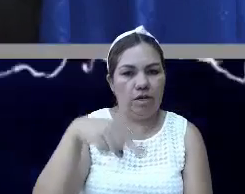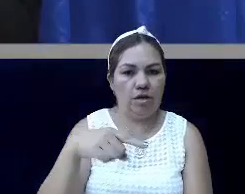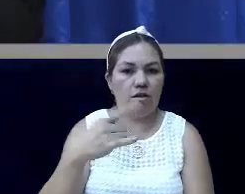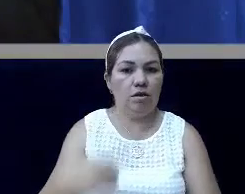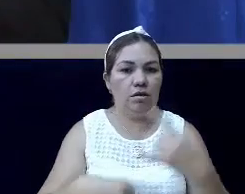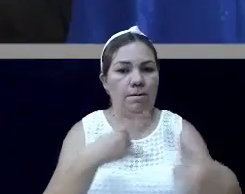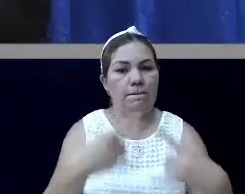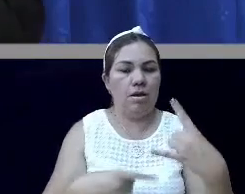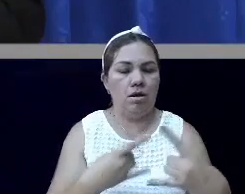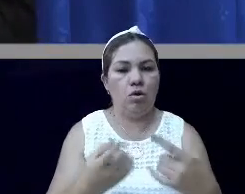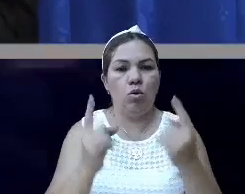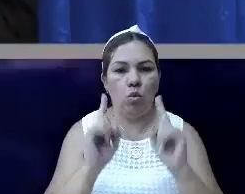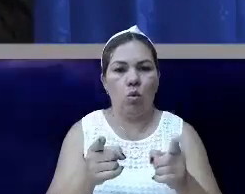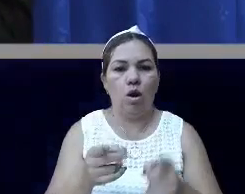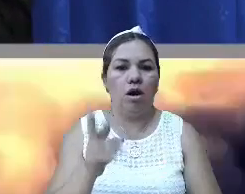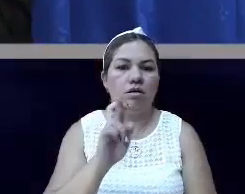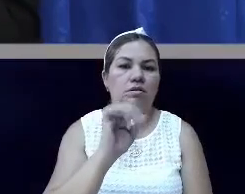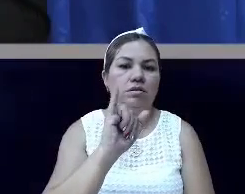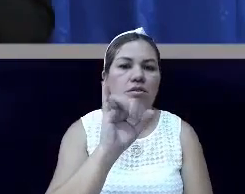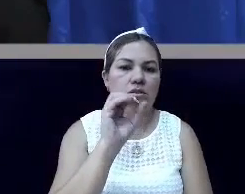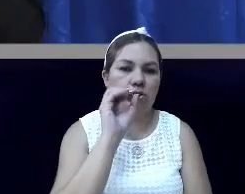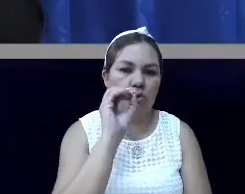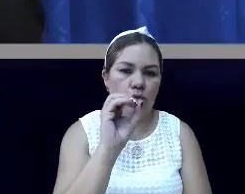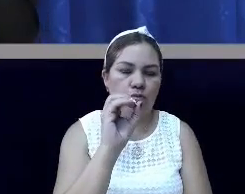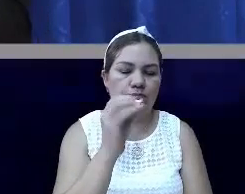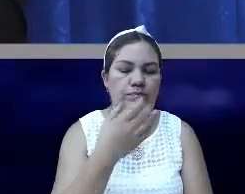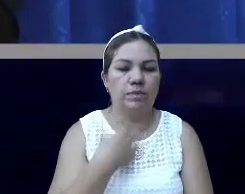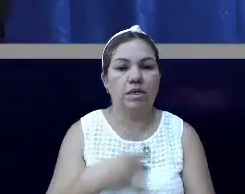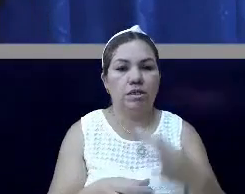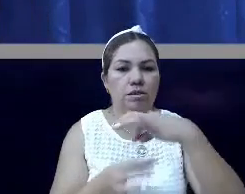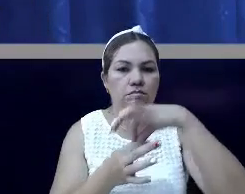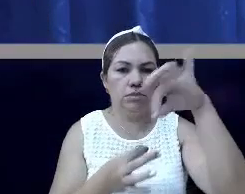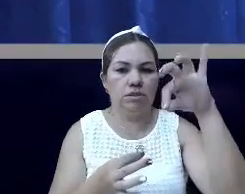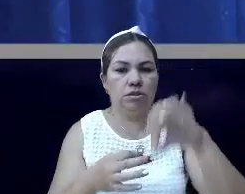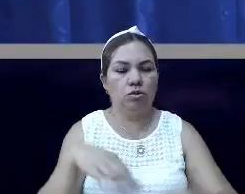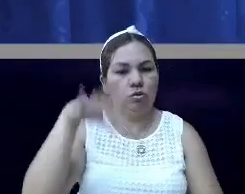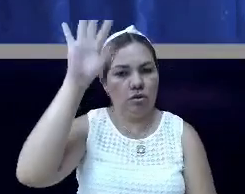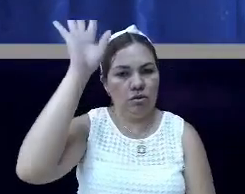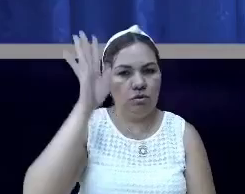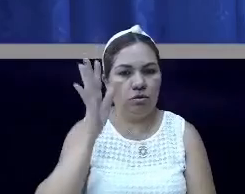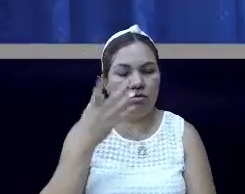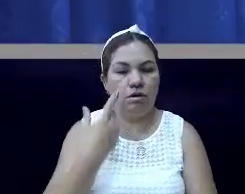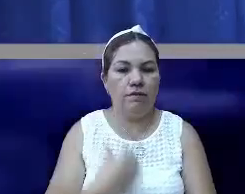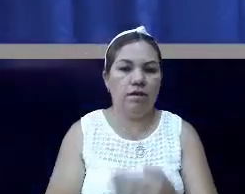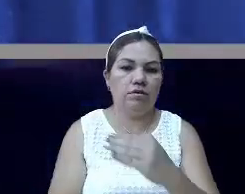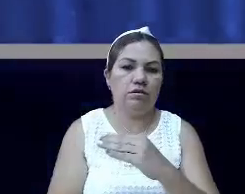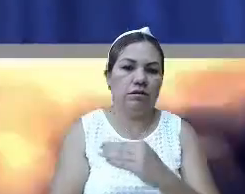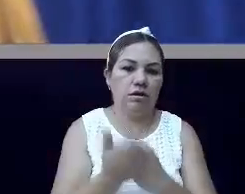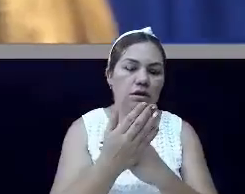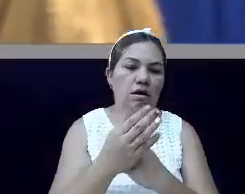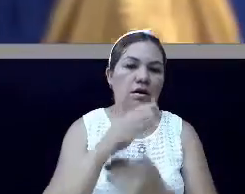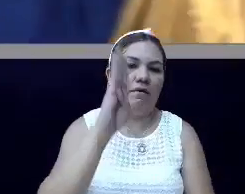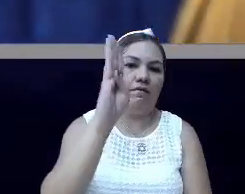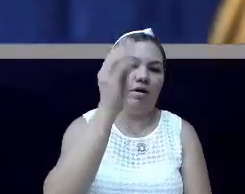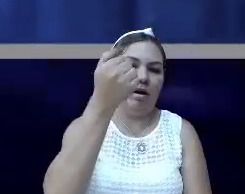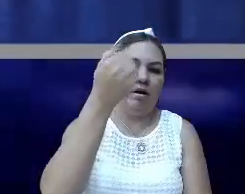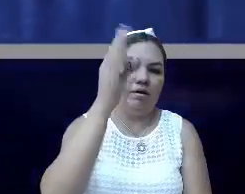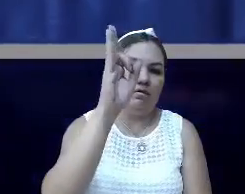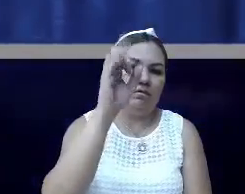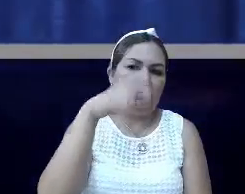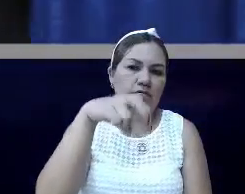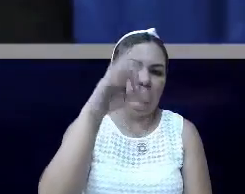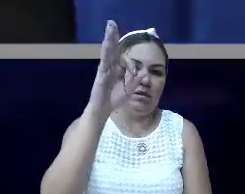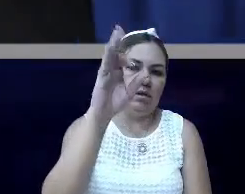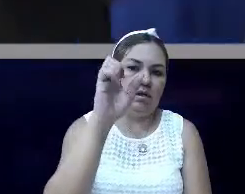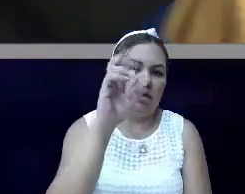río, mas el Espíritu de Jehová levantará bandera en contra de él. ¿Por qué Noé estaba